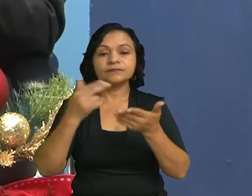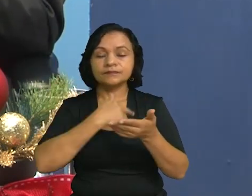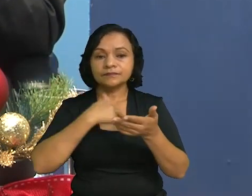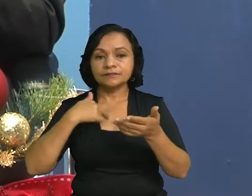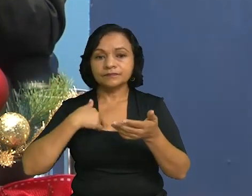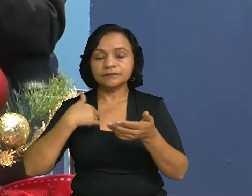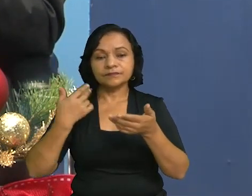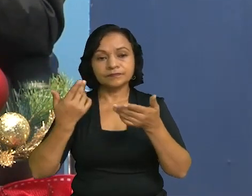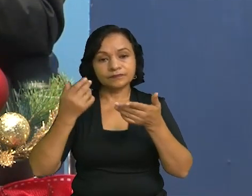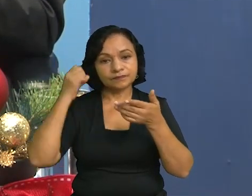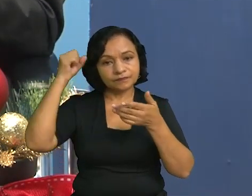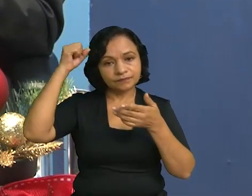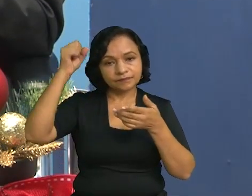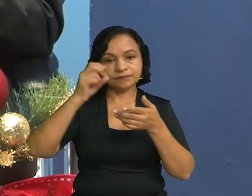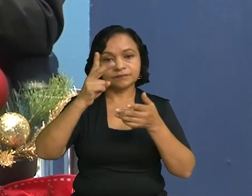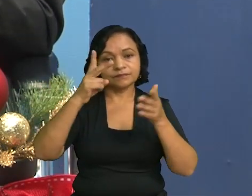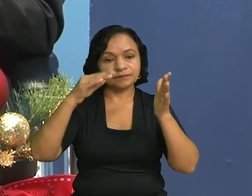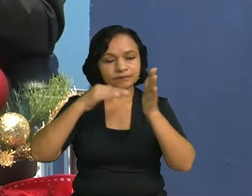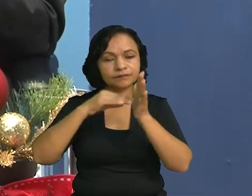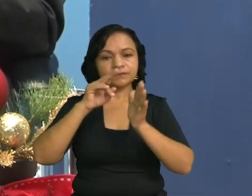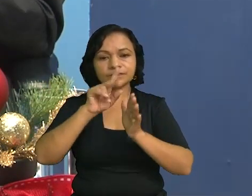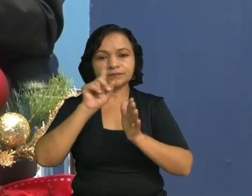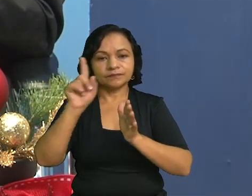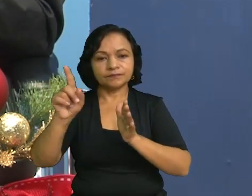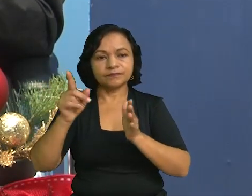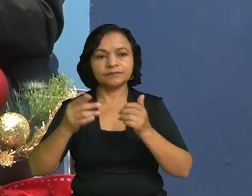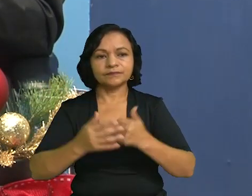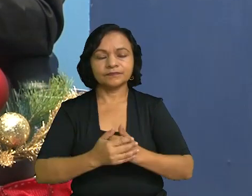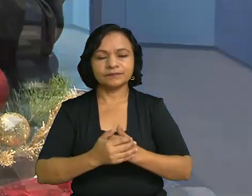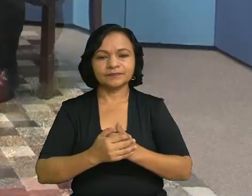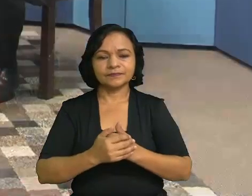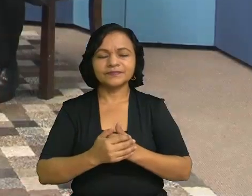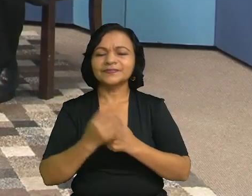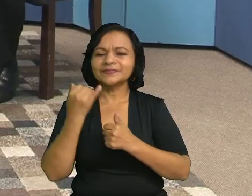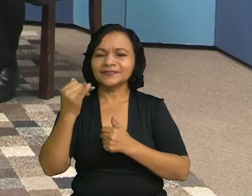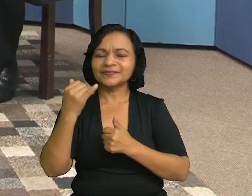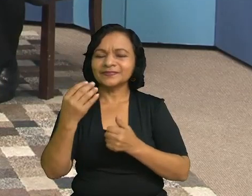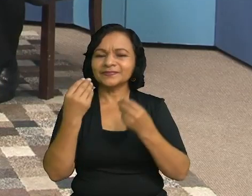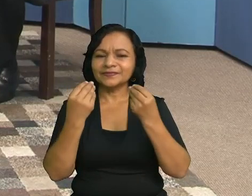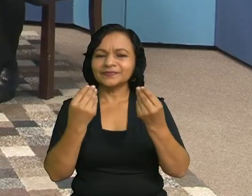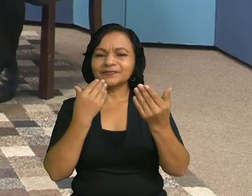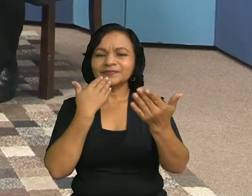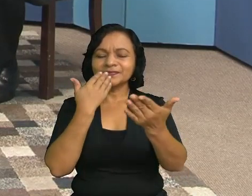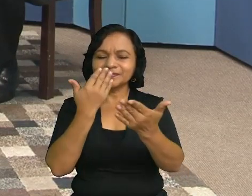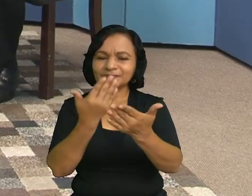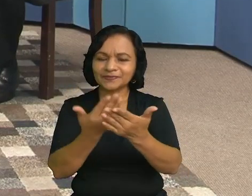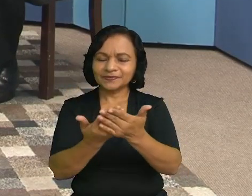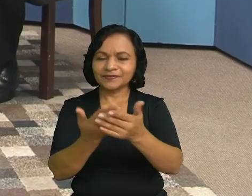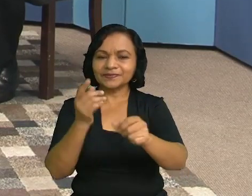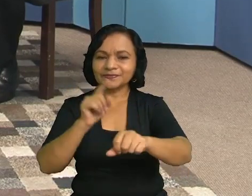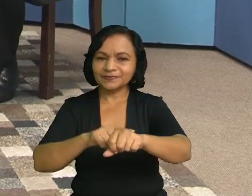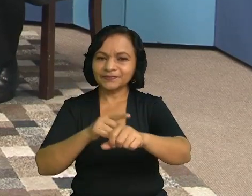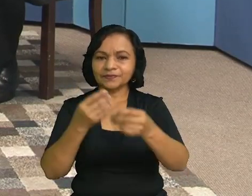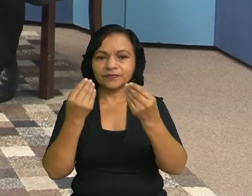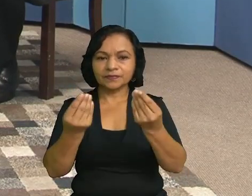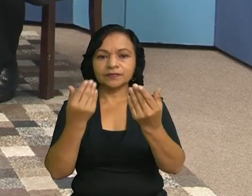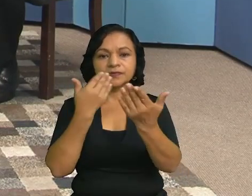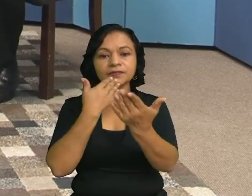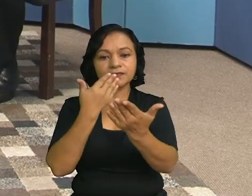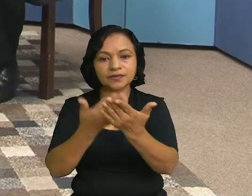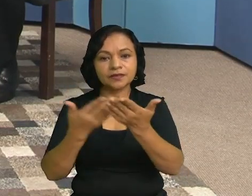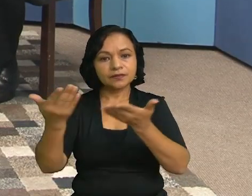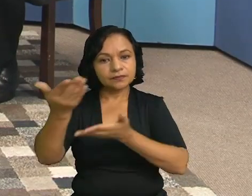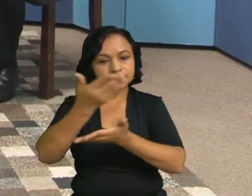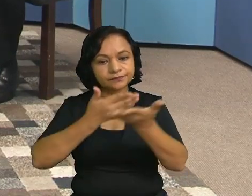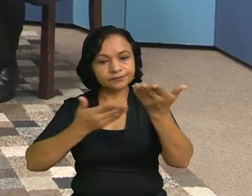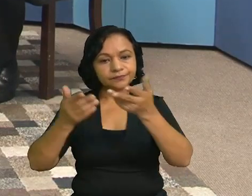de victoria para el próximo 2021 claro que sí compañero muchísimas gracias por su tiempo muchísimas gracias por compartir con